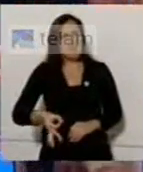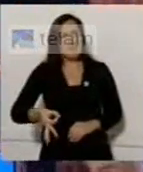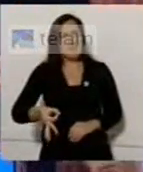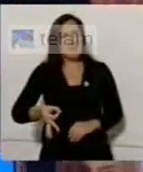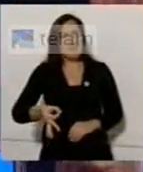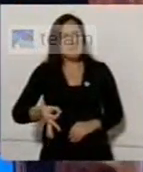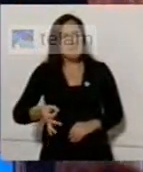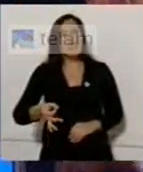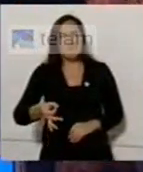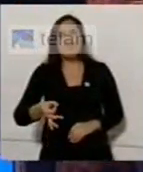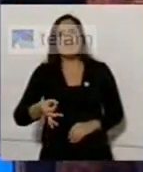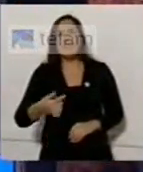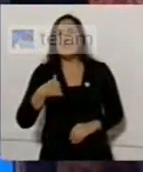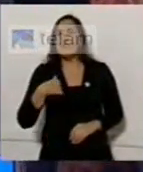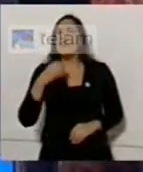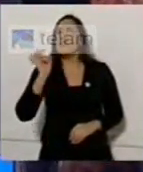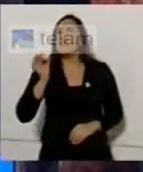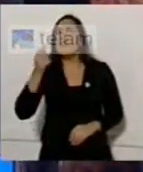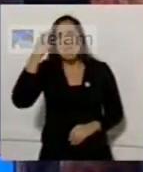sé de qué estoy hablando.